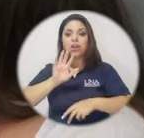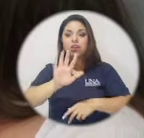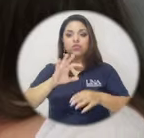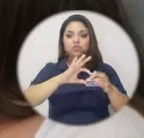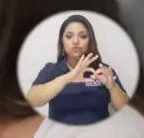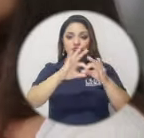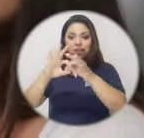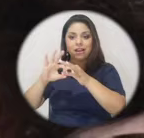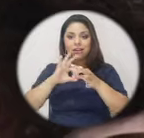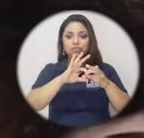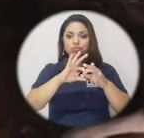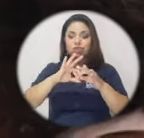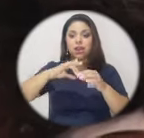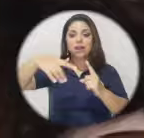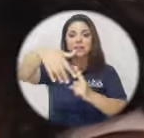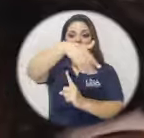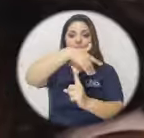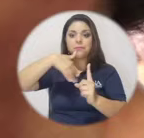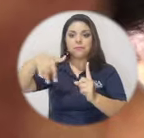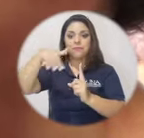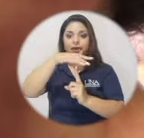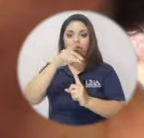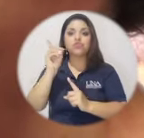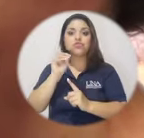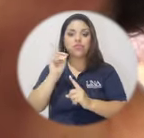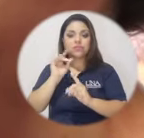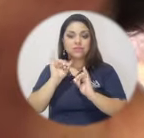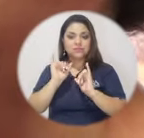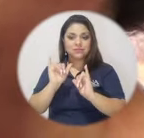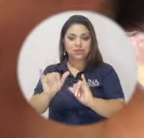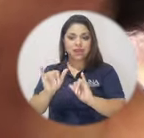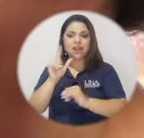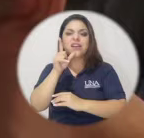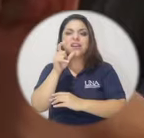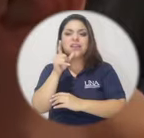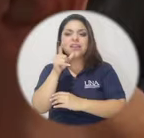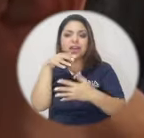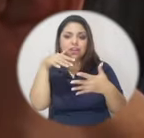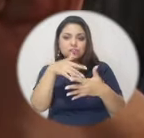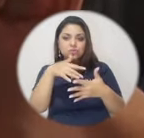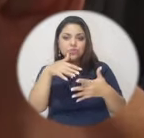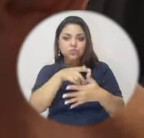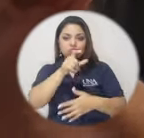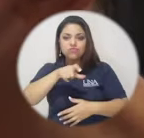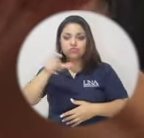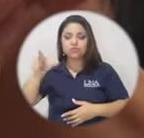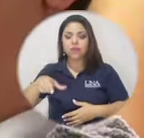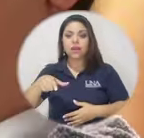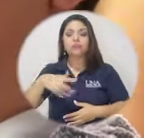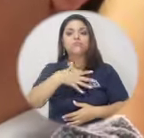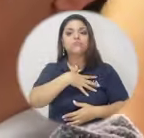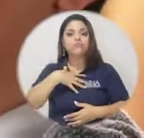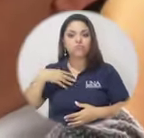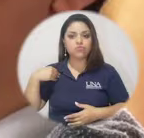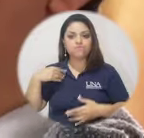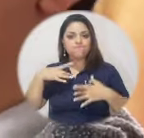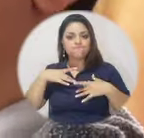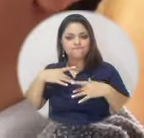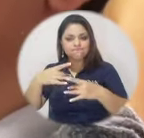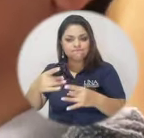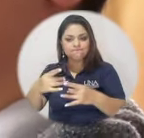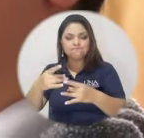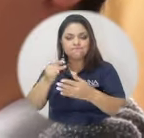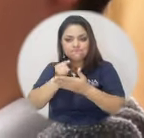relación en el medio en el que se encuentra. Quienes la estudian tienen un fuerte interés científico, es decir, que ponen